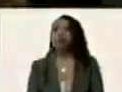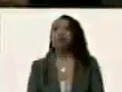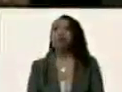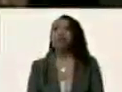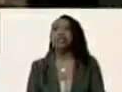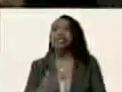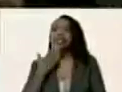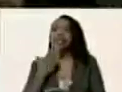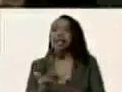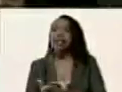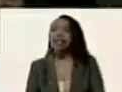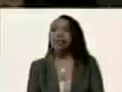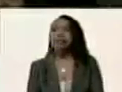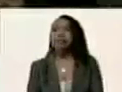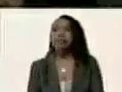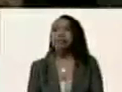Ernesto.